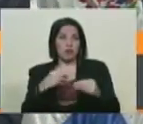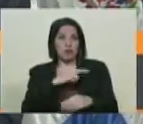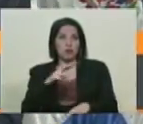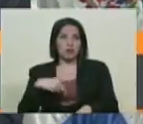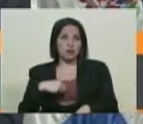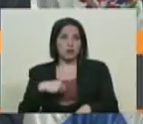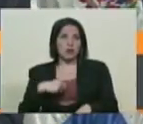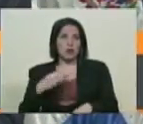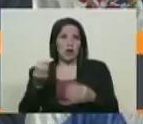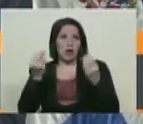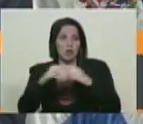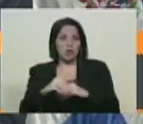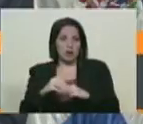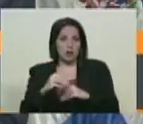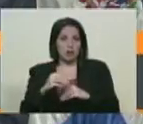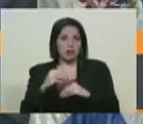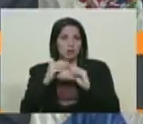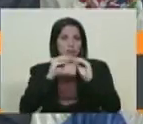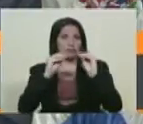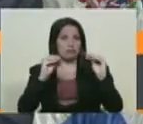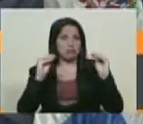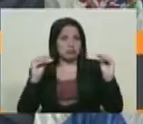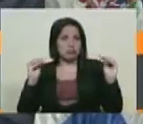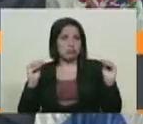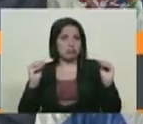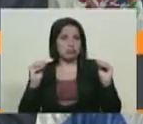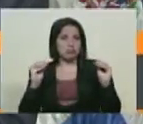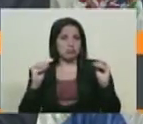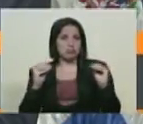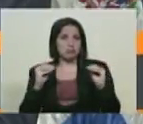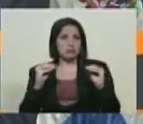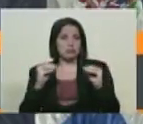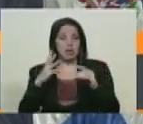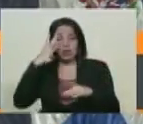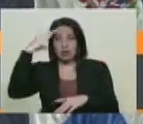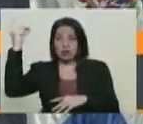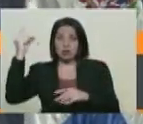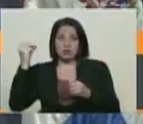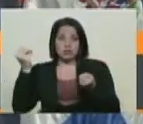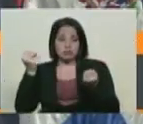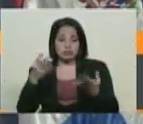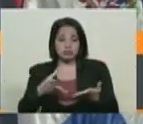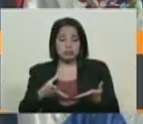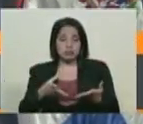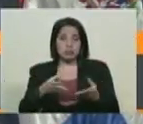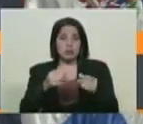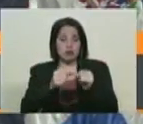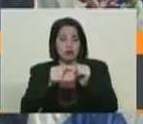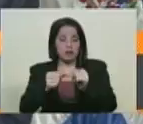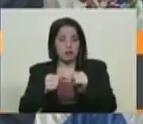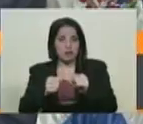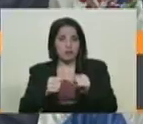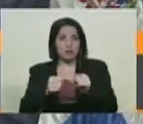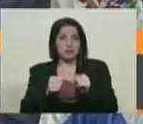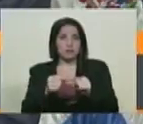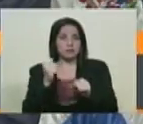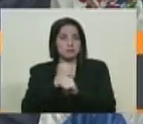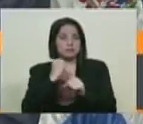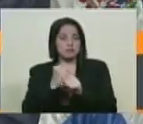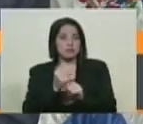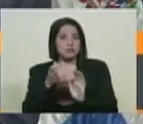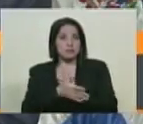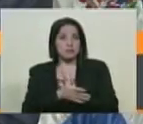de acuerdo, insistimos, Dios concede victoria a la confianza. Insistimos en el